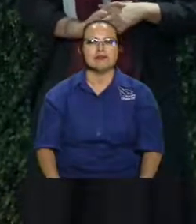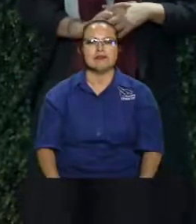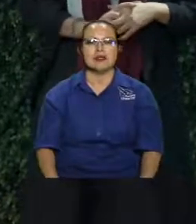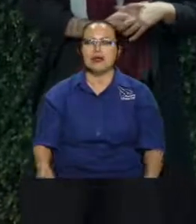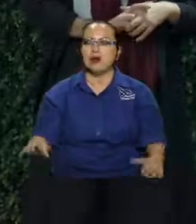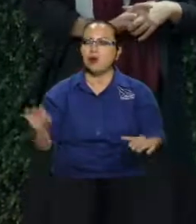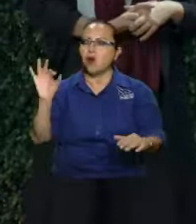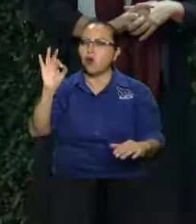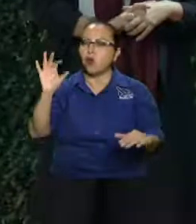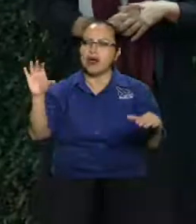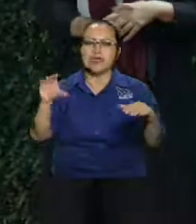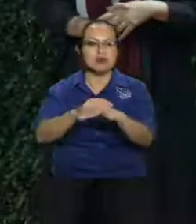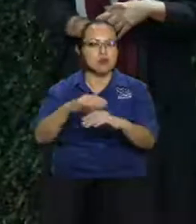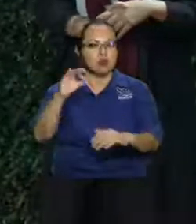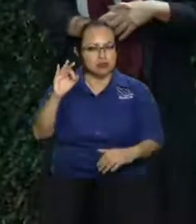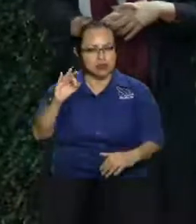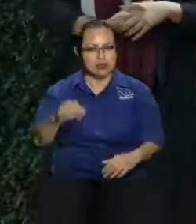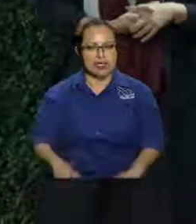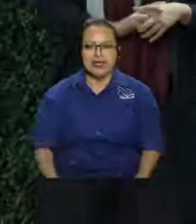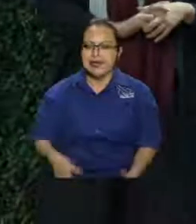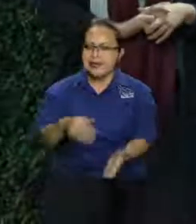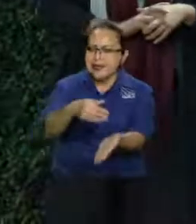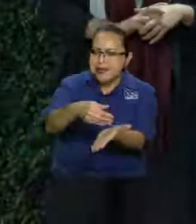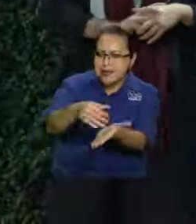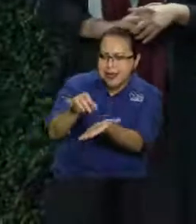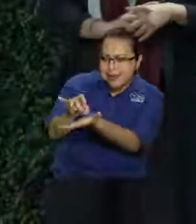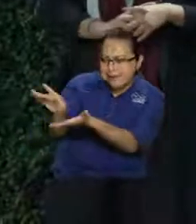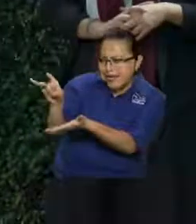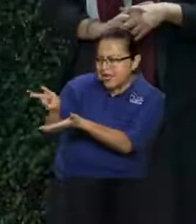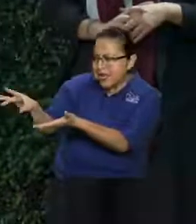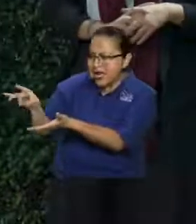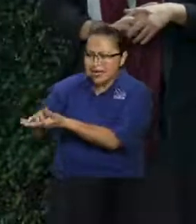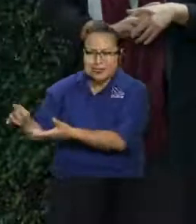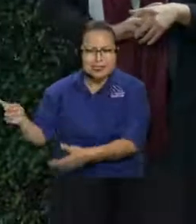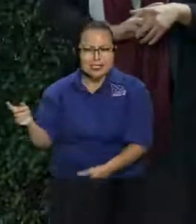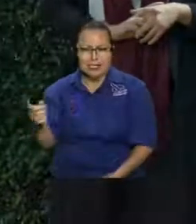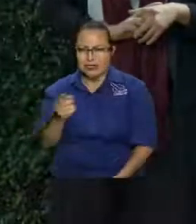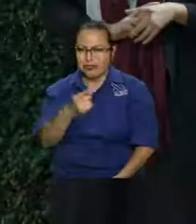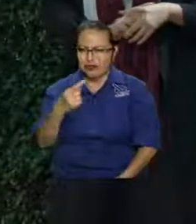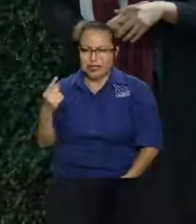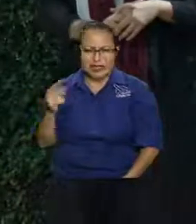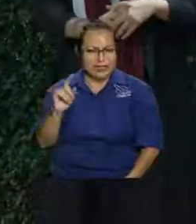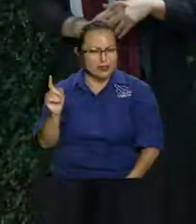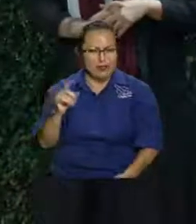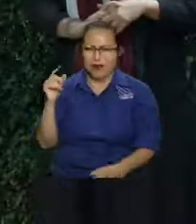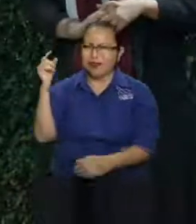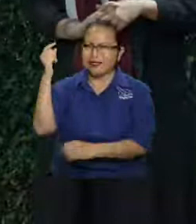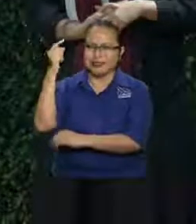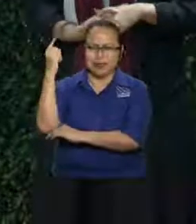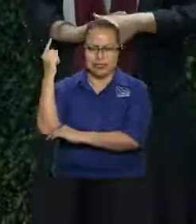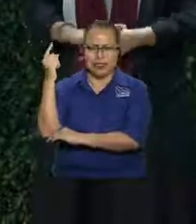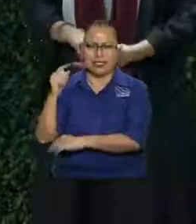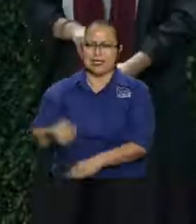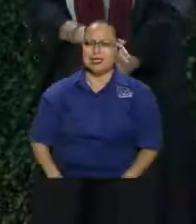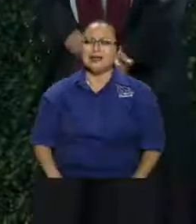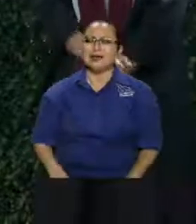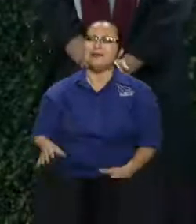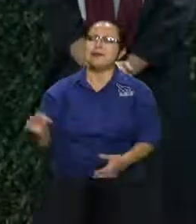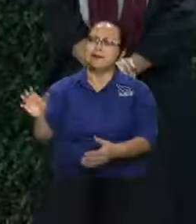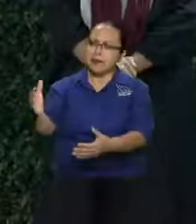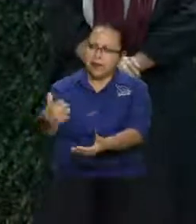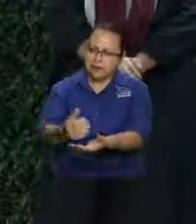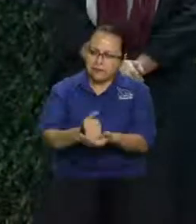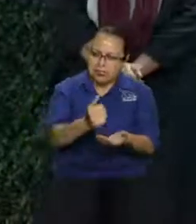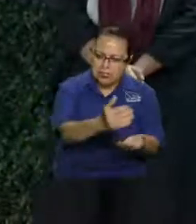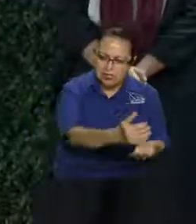pareja. Y quites las cosas que son superficiales, superfluas, que tal vez solo son deseos, y dejes